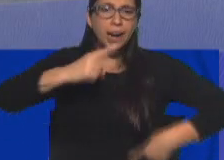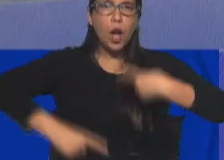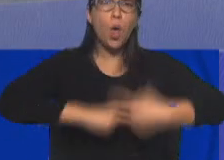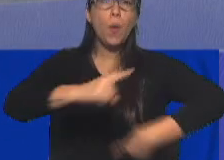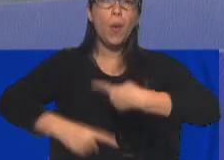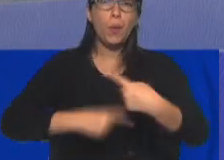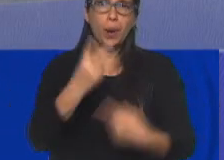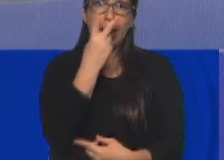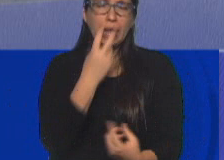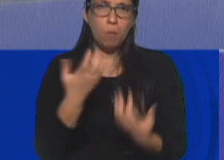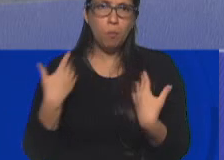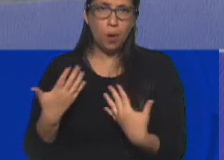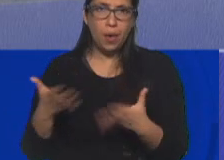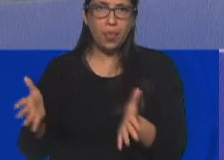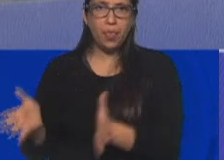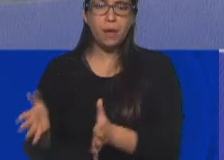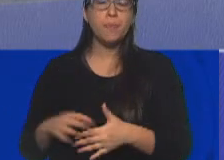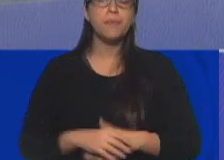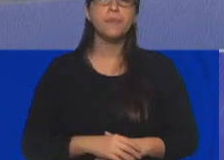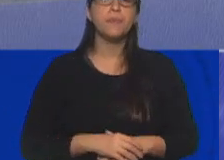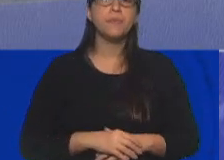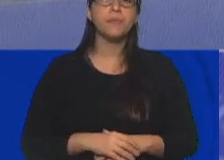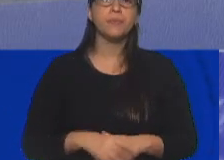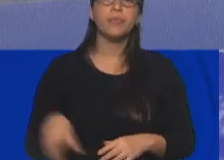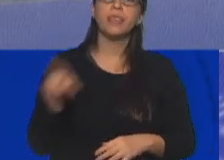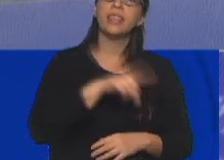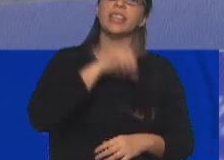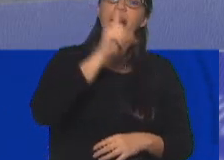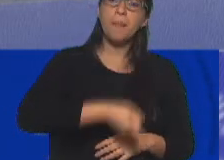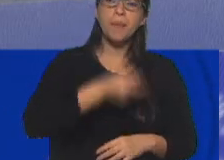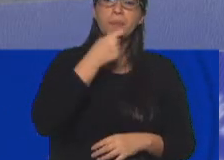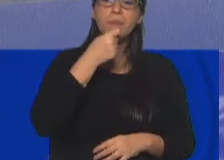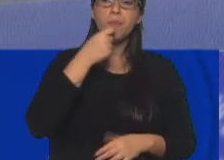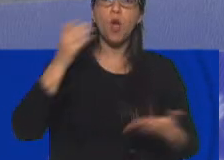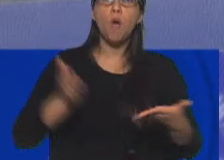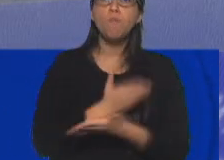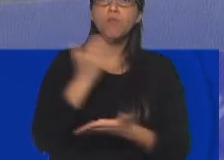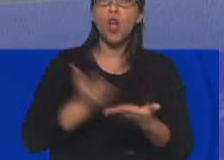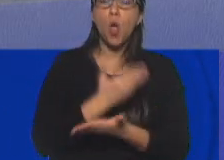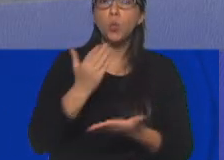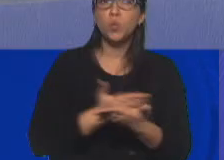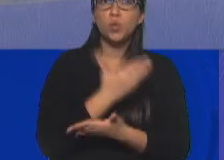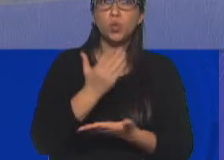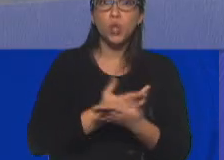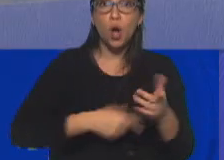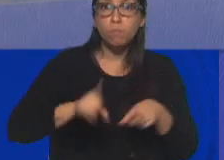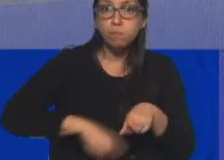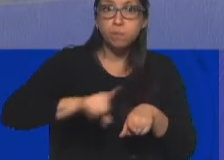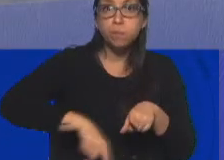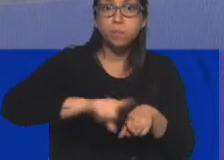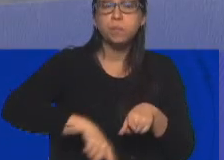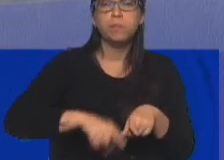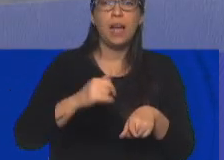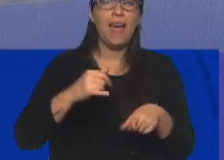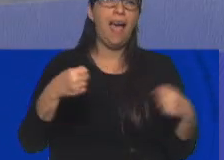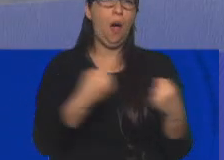Entonces, parte de la posibilidad de cambiar los patrones de producción, en este caso del Mercosur, porque el acuerdo tiene un